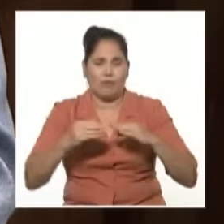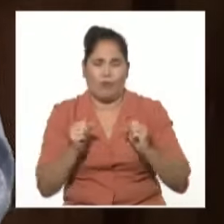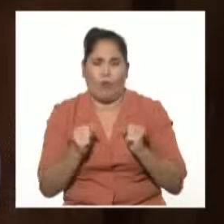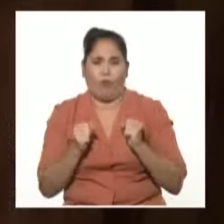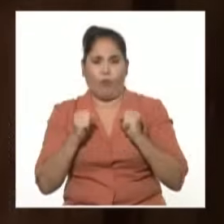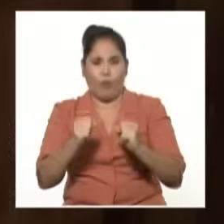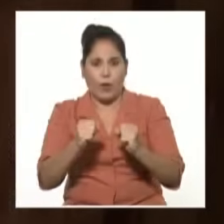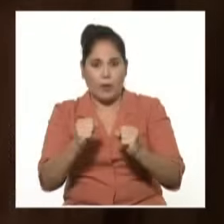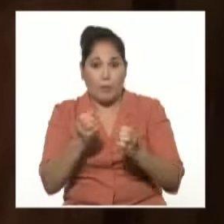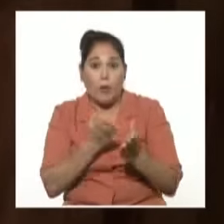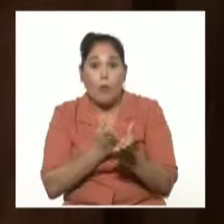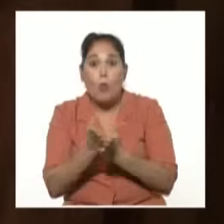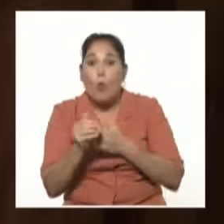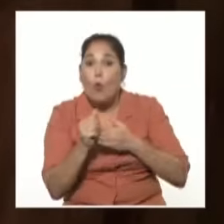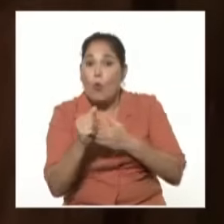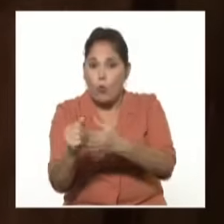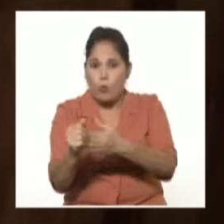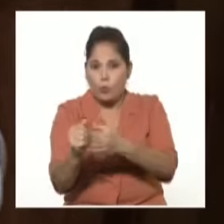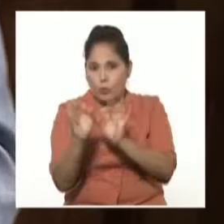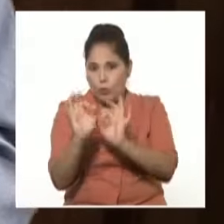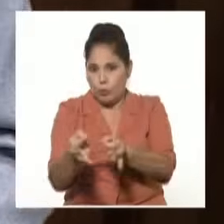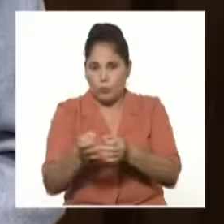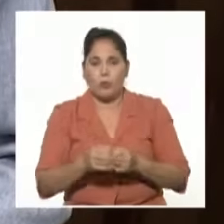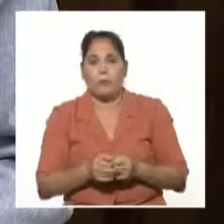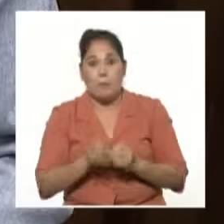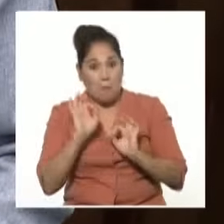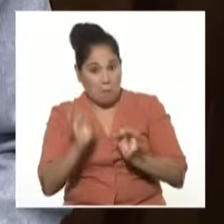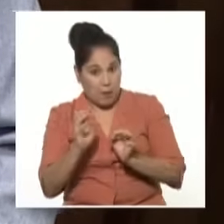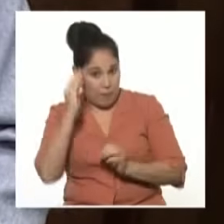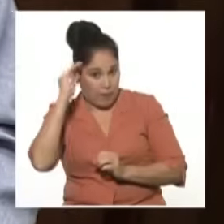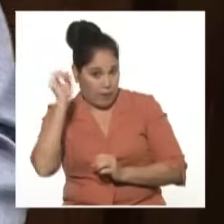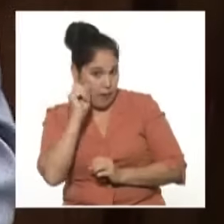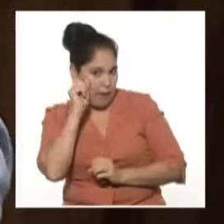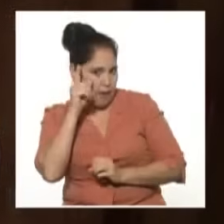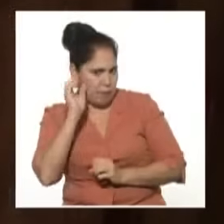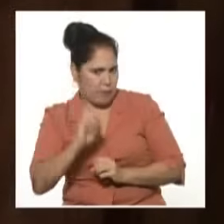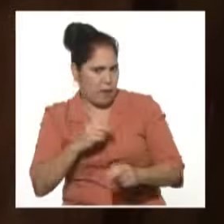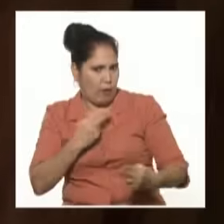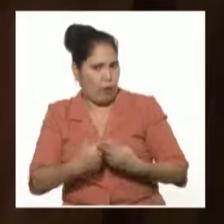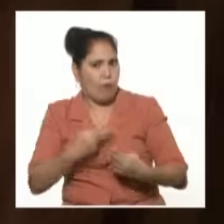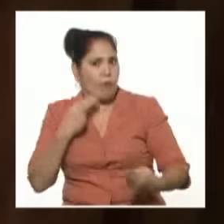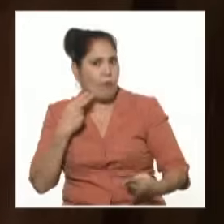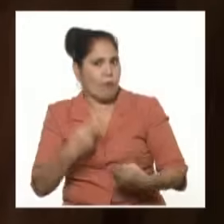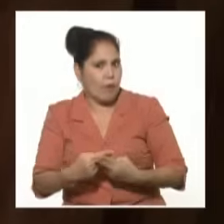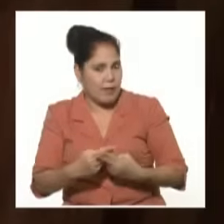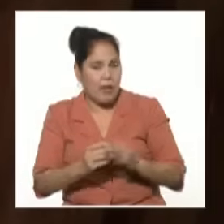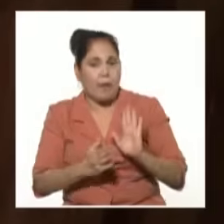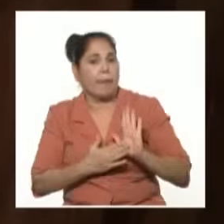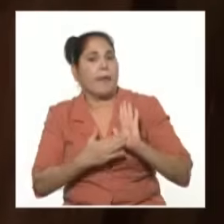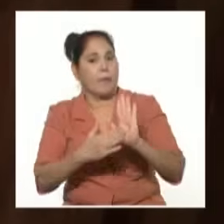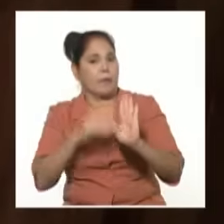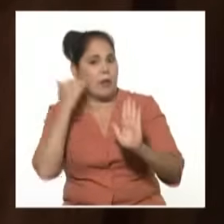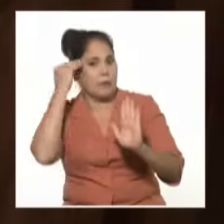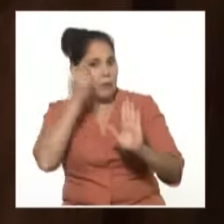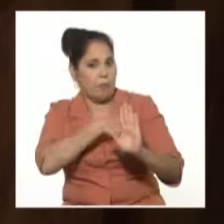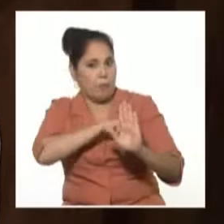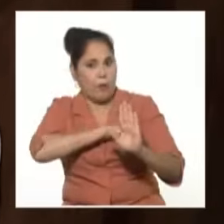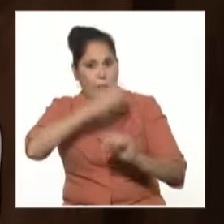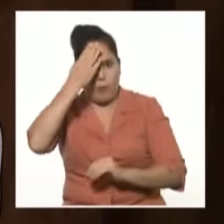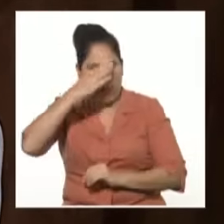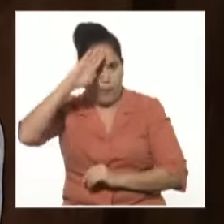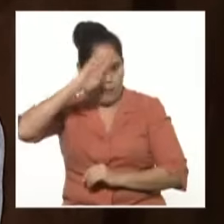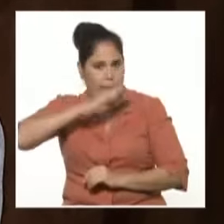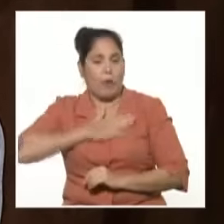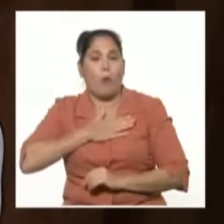pero marchan juntos. Con esa convicción y renovada confianza en la demostrada capacidad del pueblo cubano